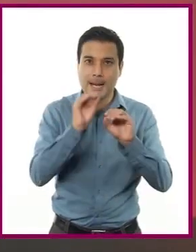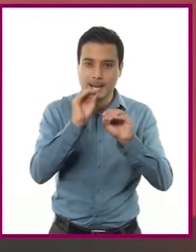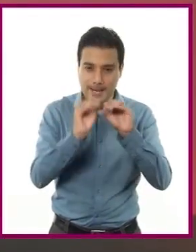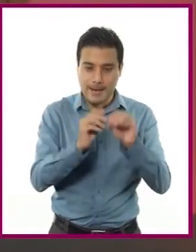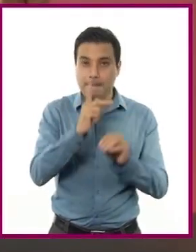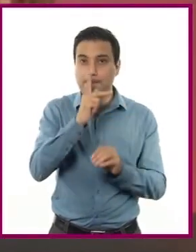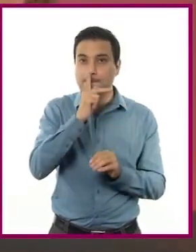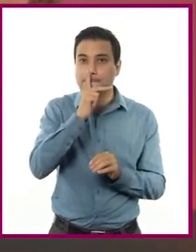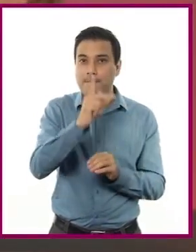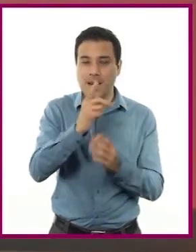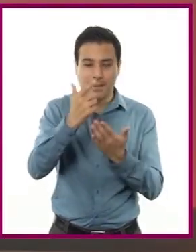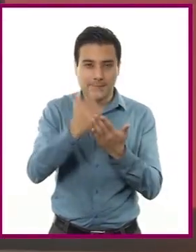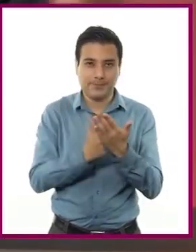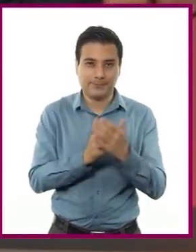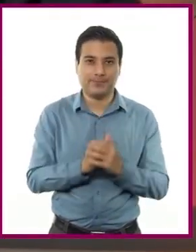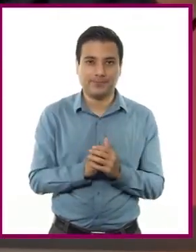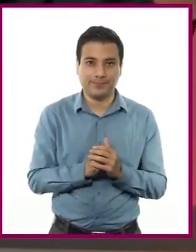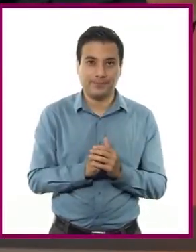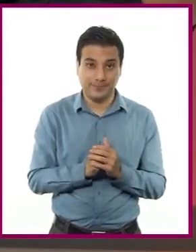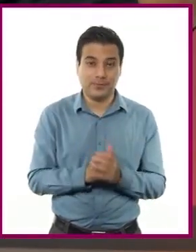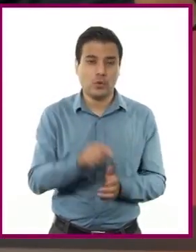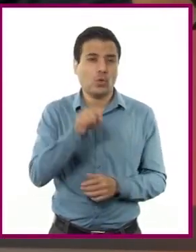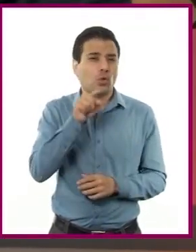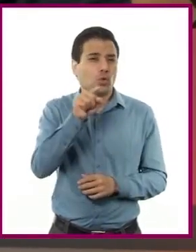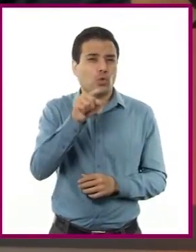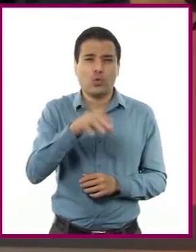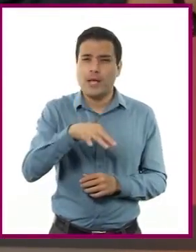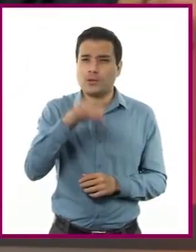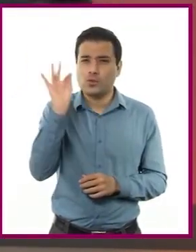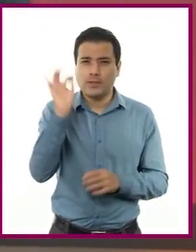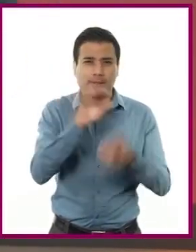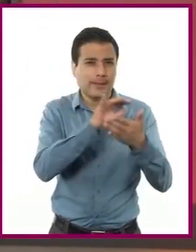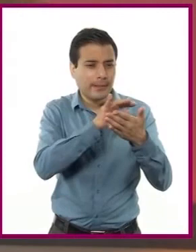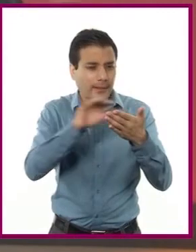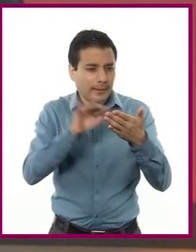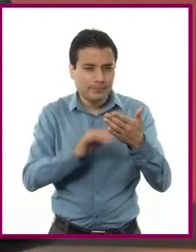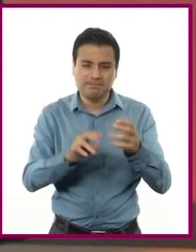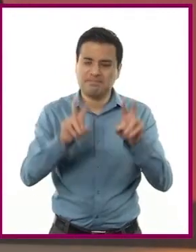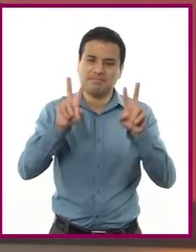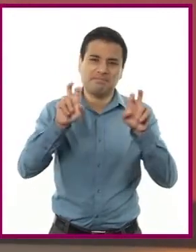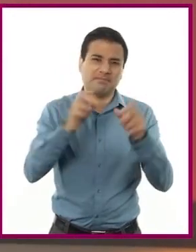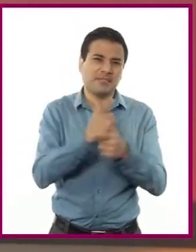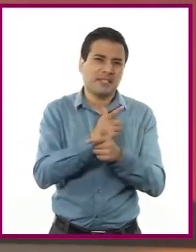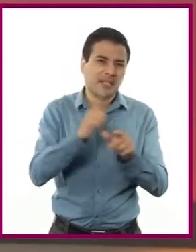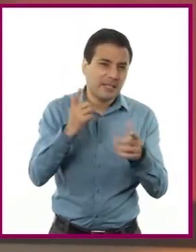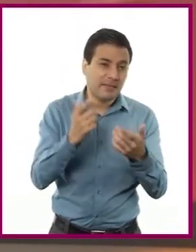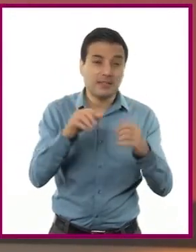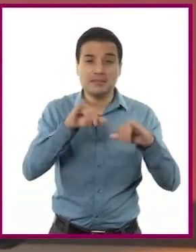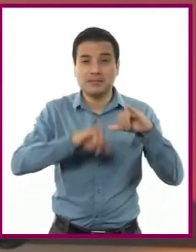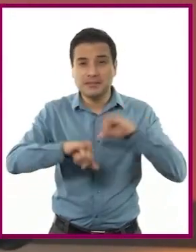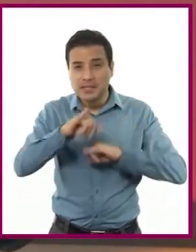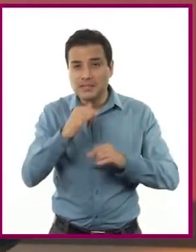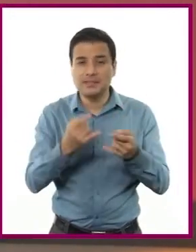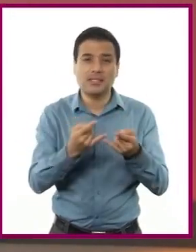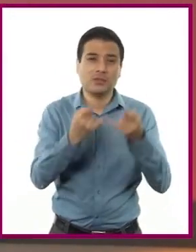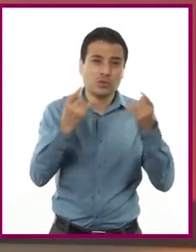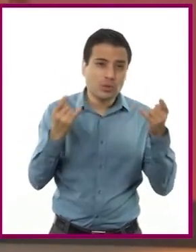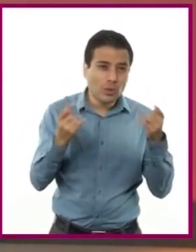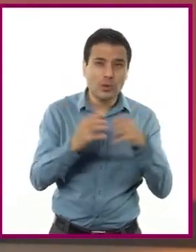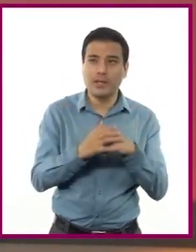la lectura que ustedes elijan junto con sus profesores. Pueden ser lecturas sobre ciencias,